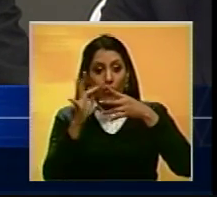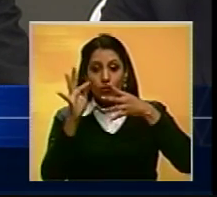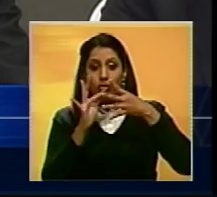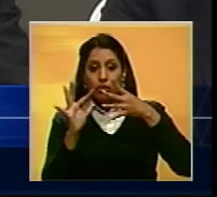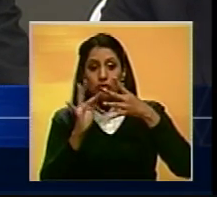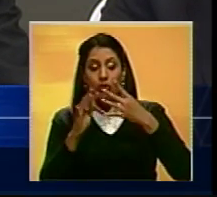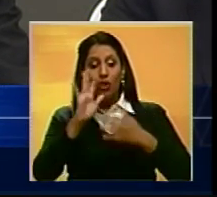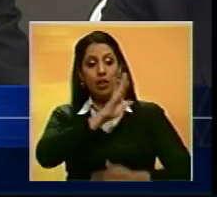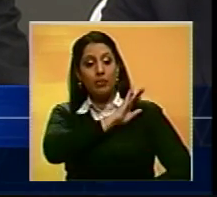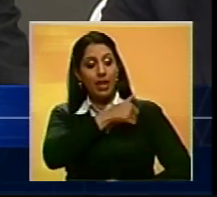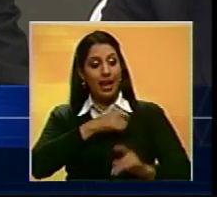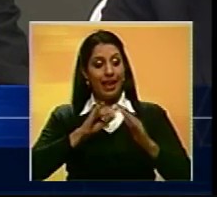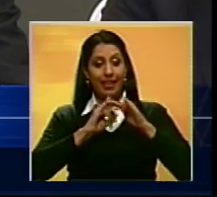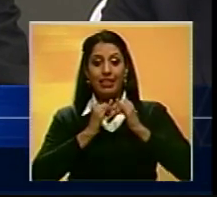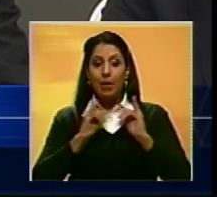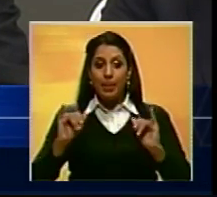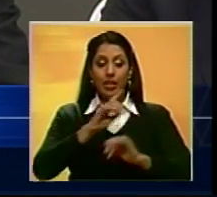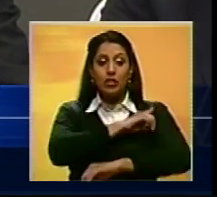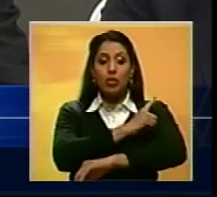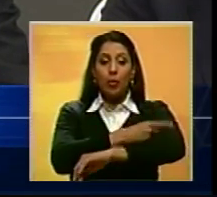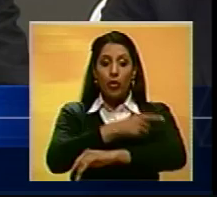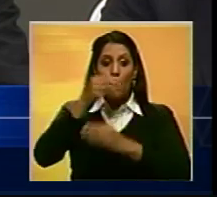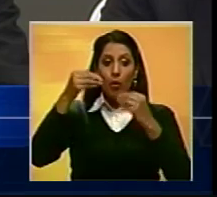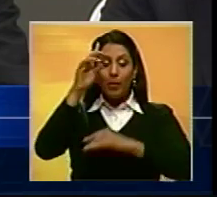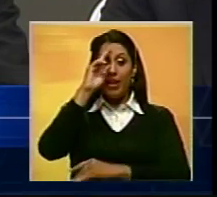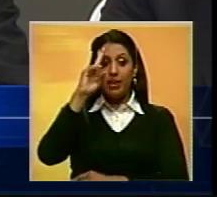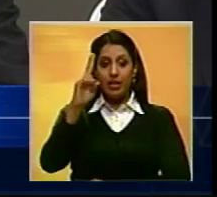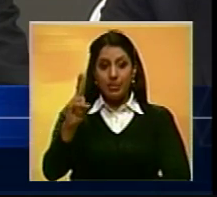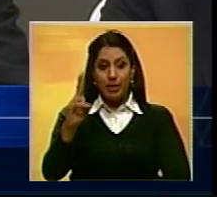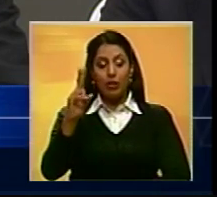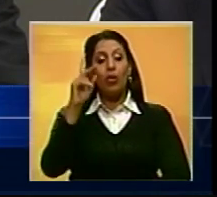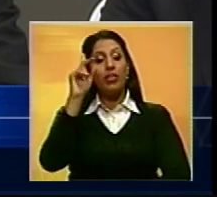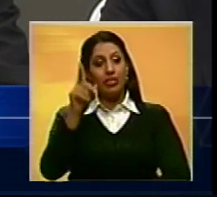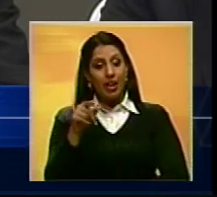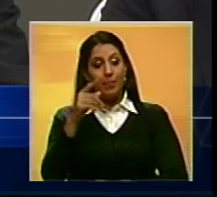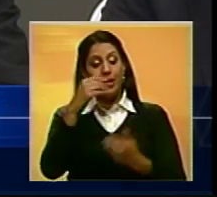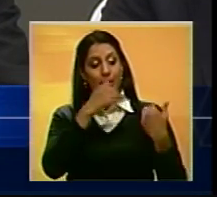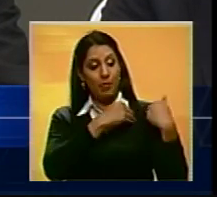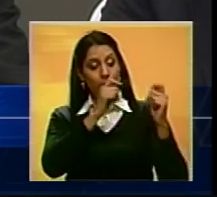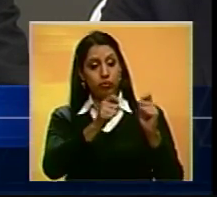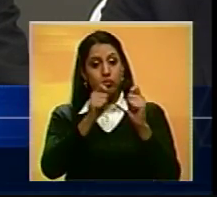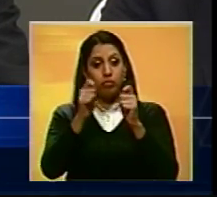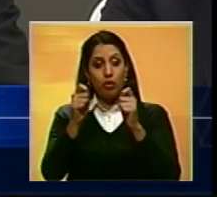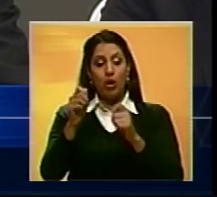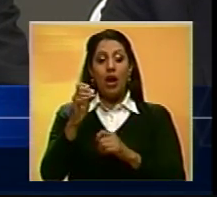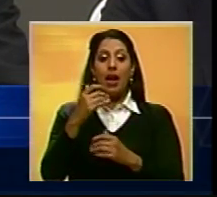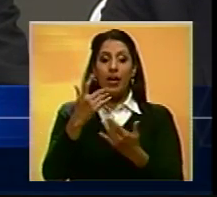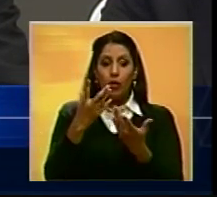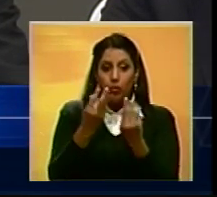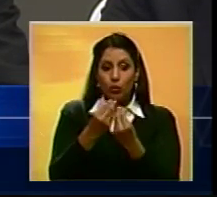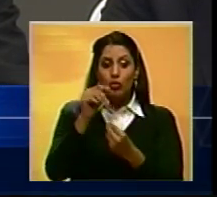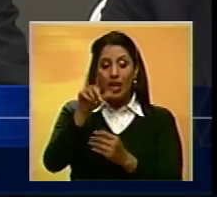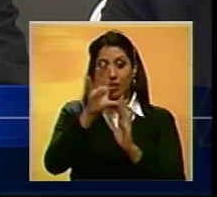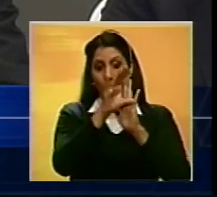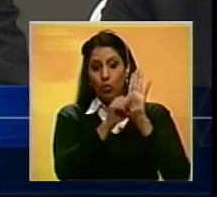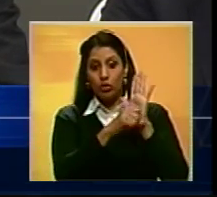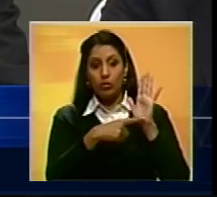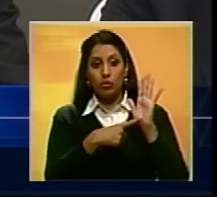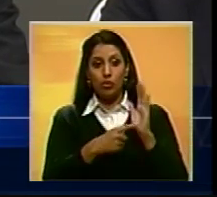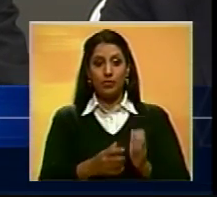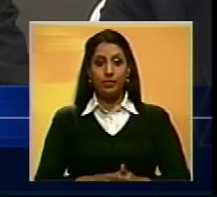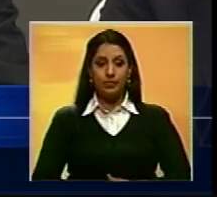funcionamiento y autonomía de los poderes públicos y respeto de sus respectivas competencias